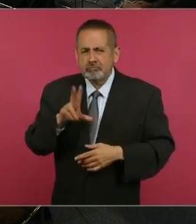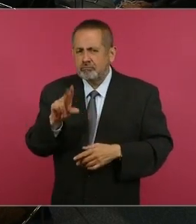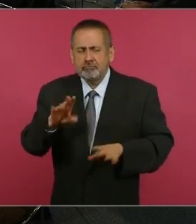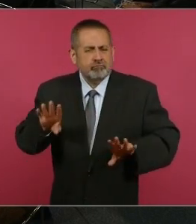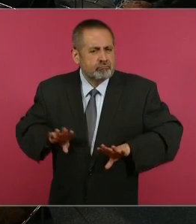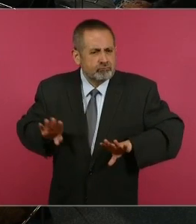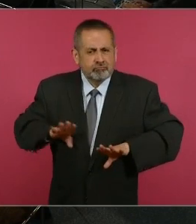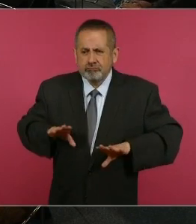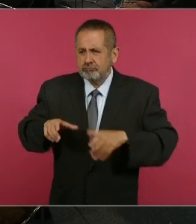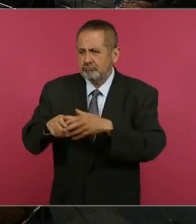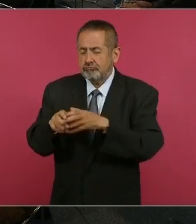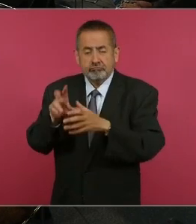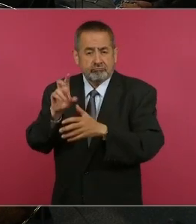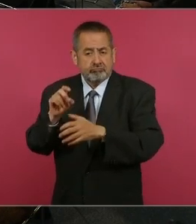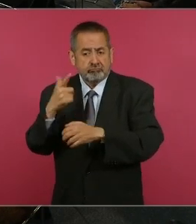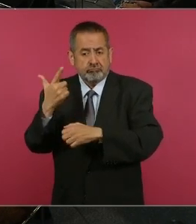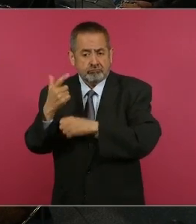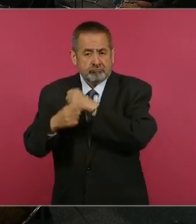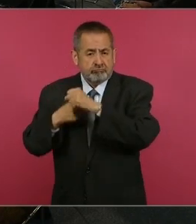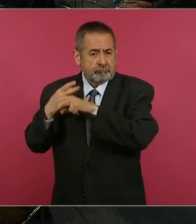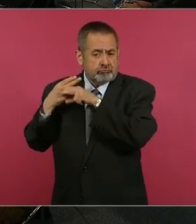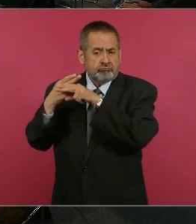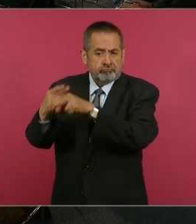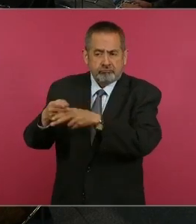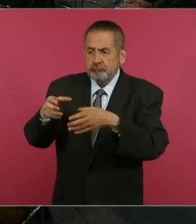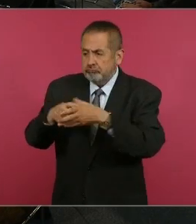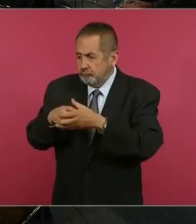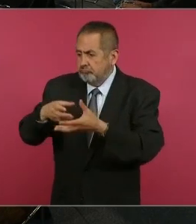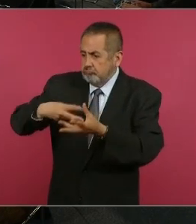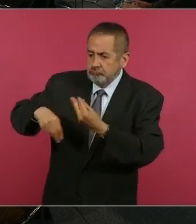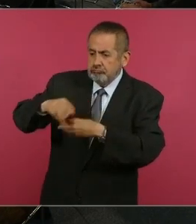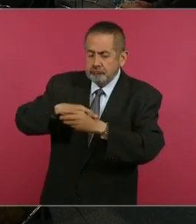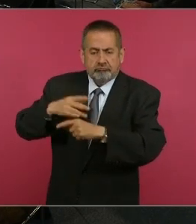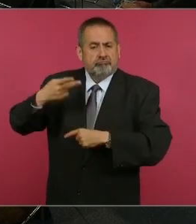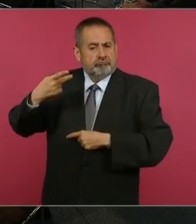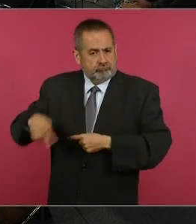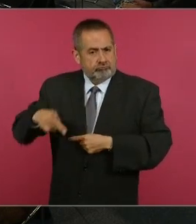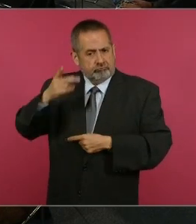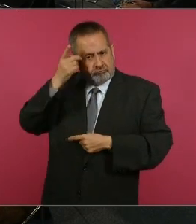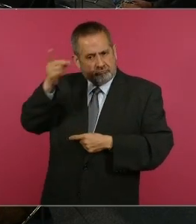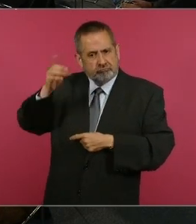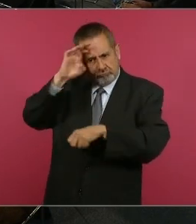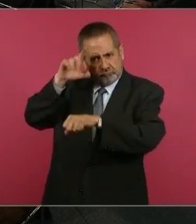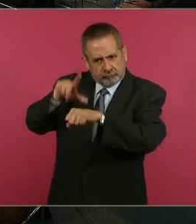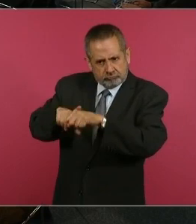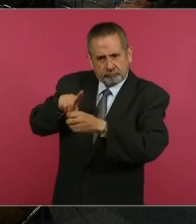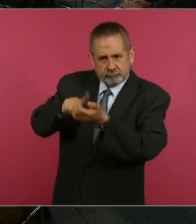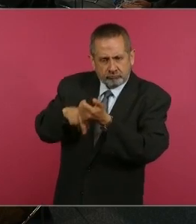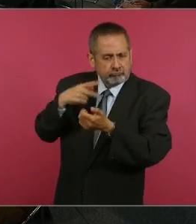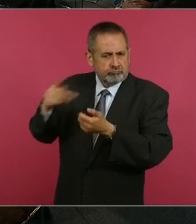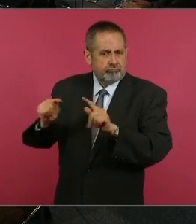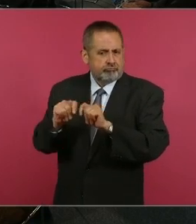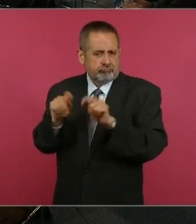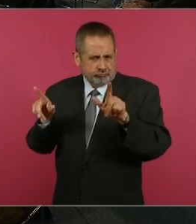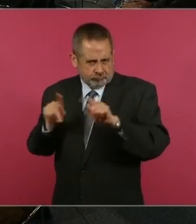37 años de ser una radiodifusora cultural que unía